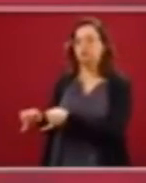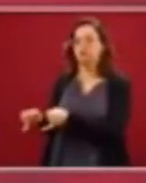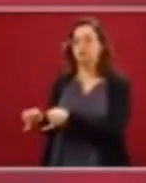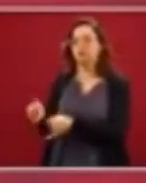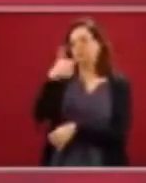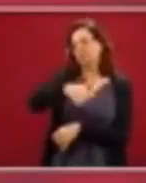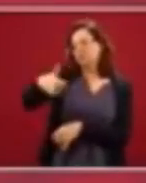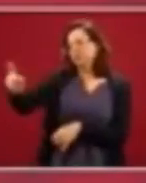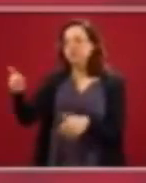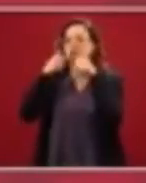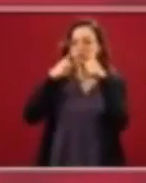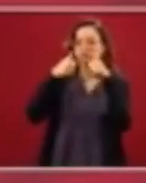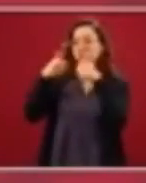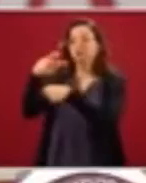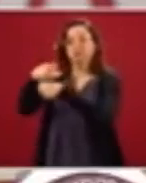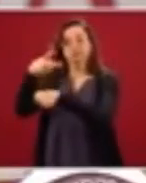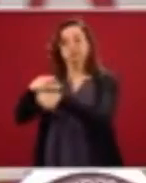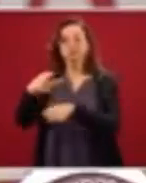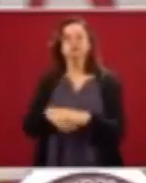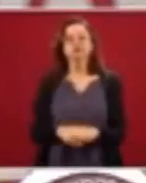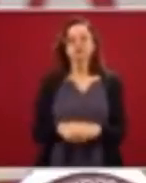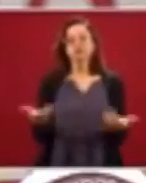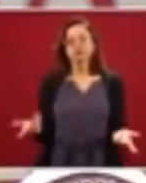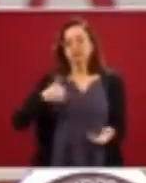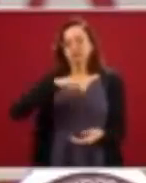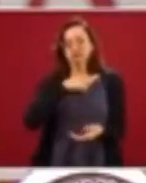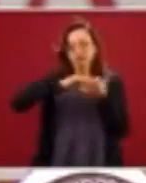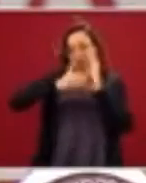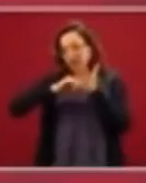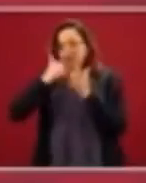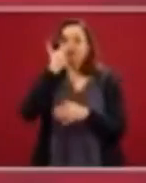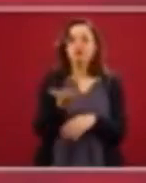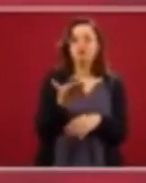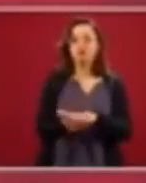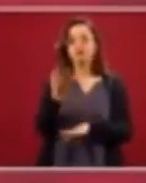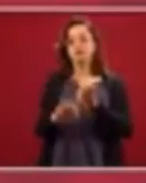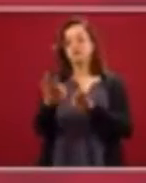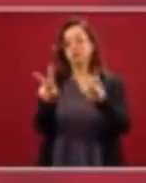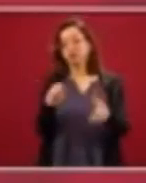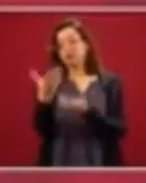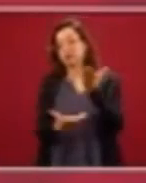cada ciudadano. Apúntele bien. Es parte de lo que hacemos, de la estrategia. Entonces, esto es muy importante lo que tú